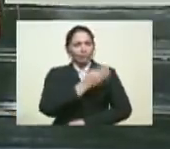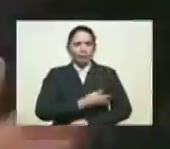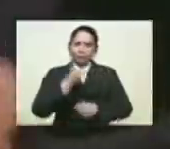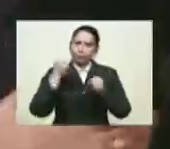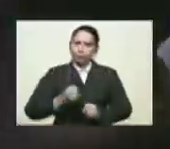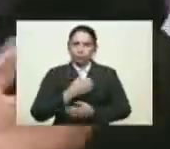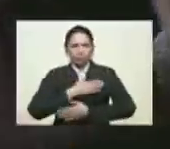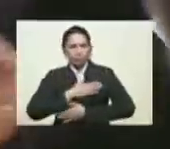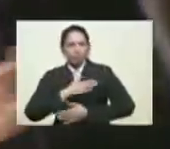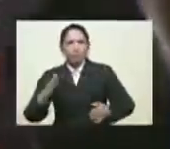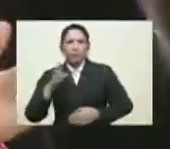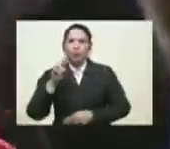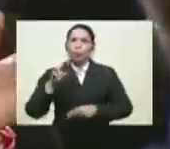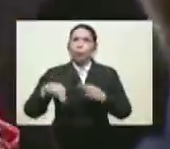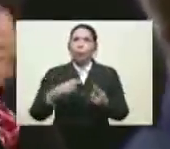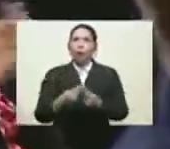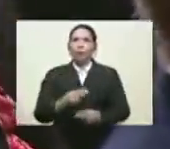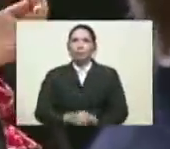dispuestos que nunca.